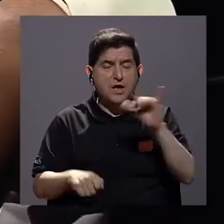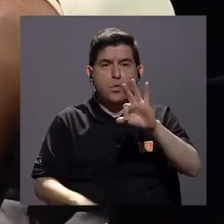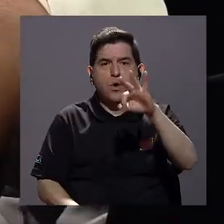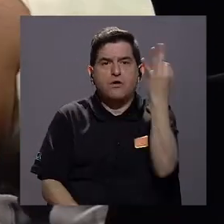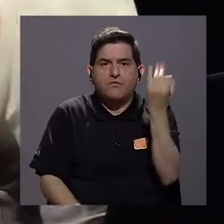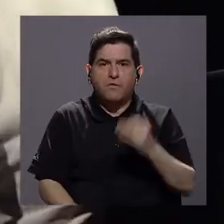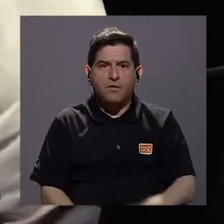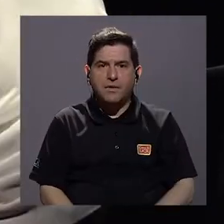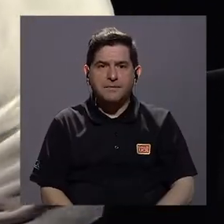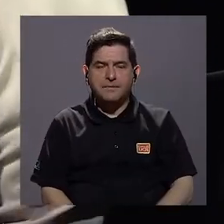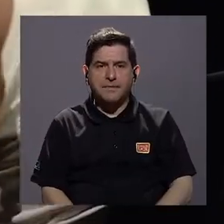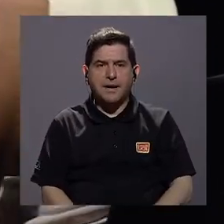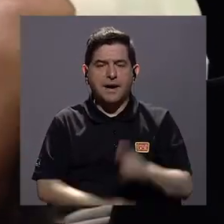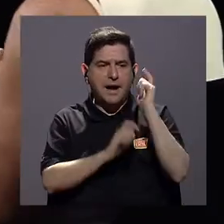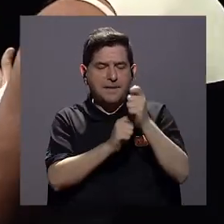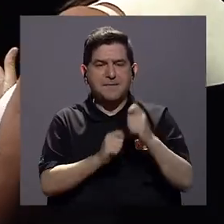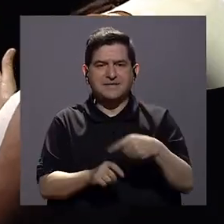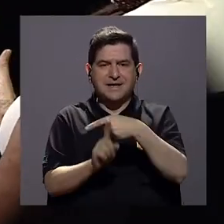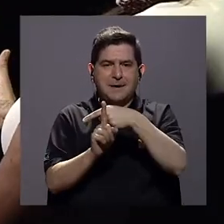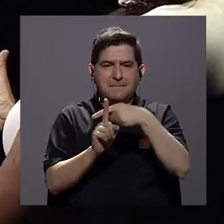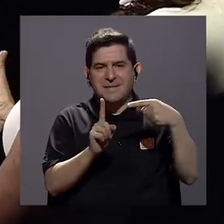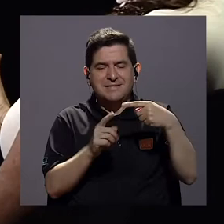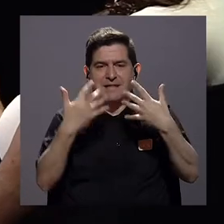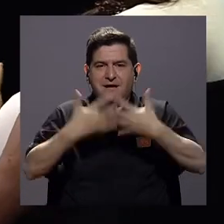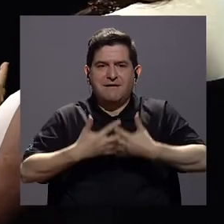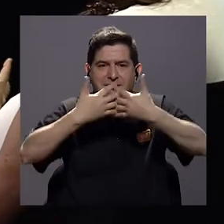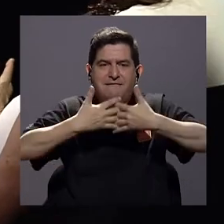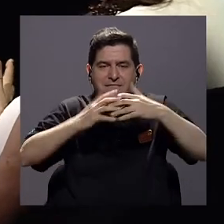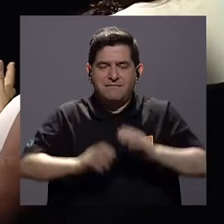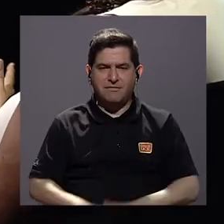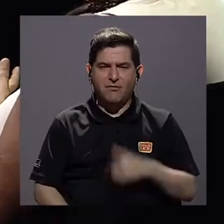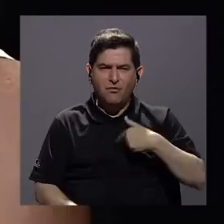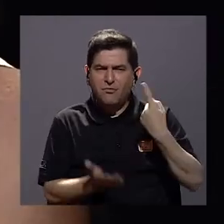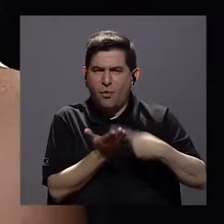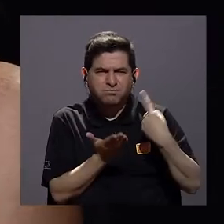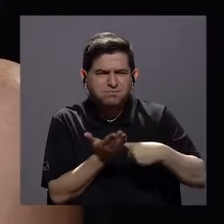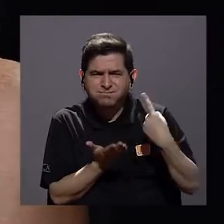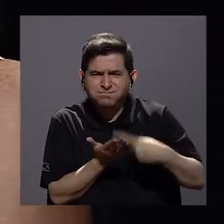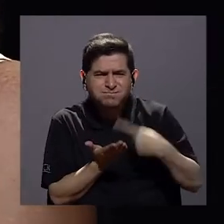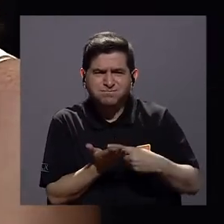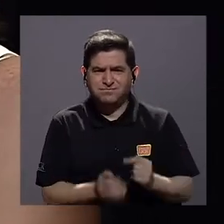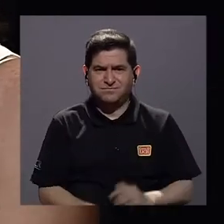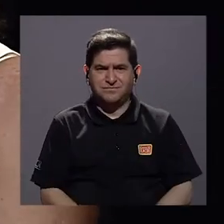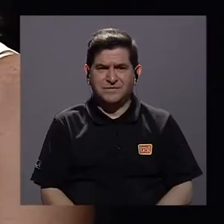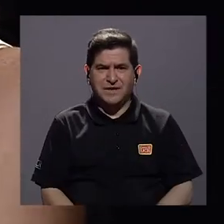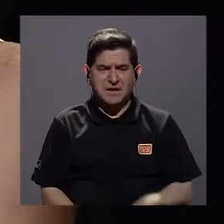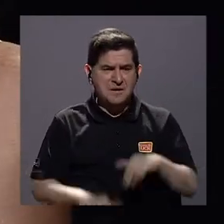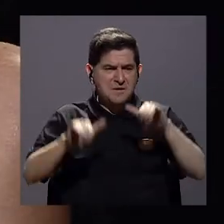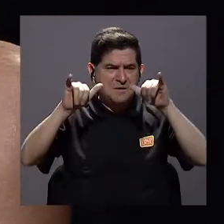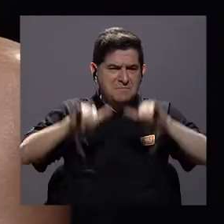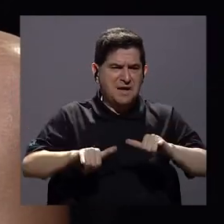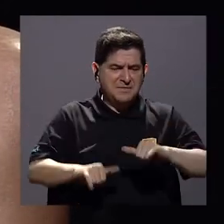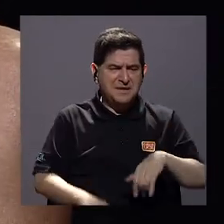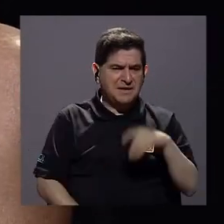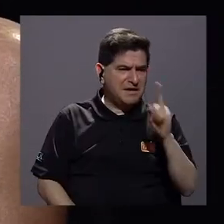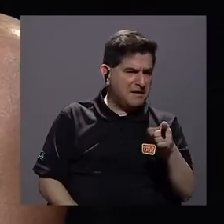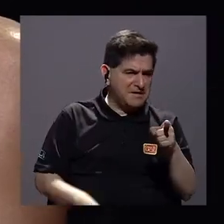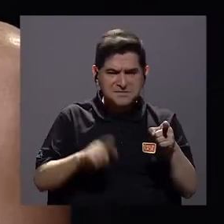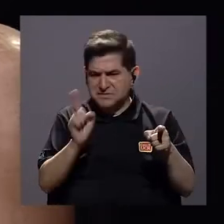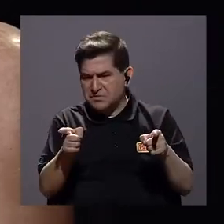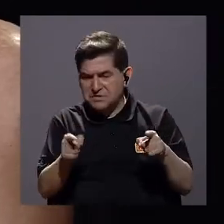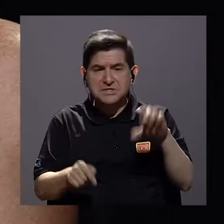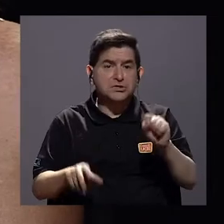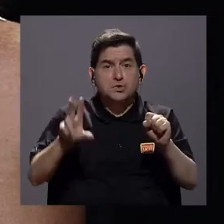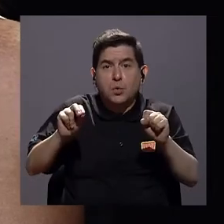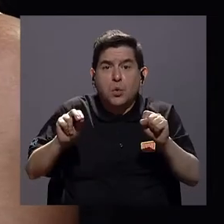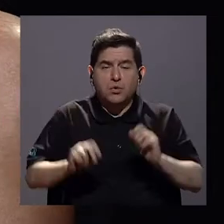términos que las pesquerías semi-industriales, ¿verdad? Entonces uno podría debatir aquí si son sostenibles unas u otras. Bueno, yo lo